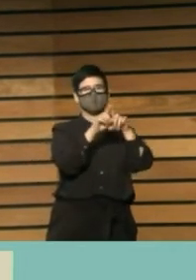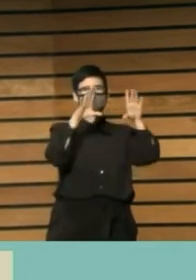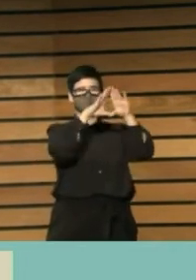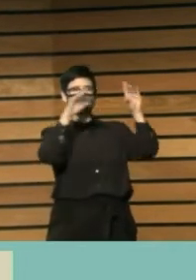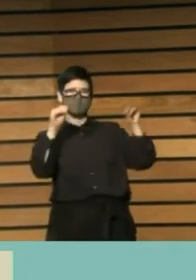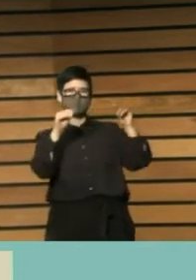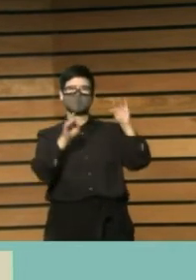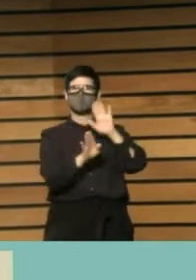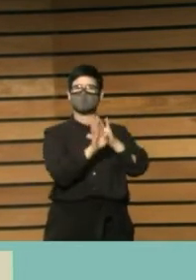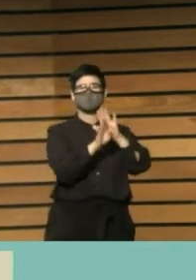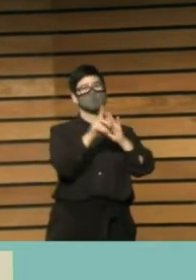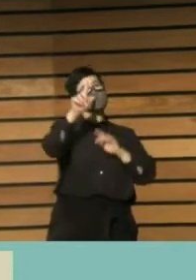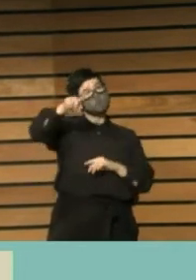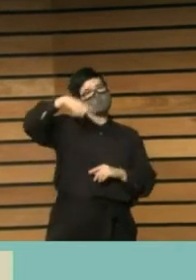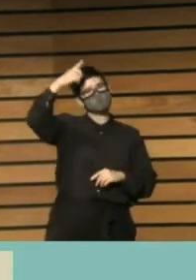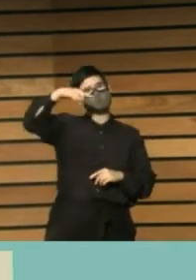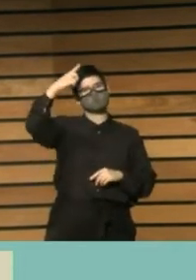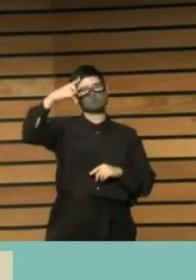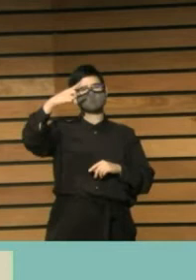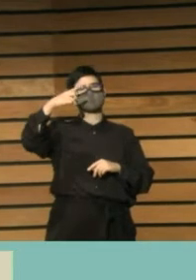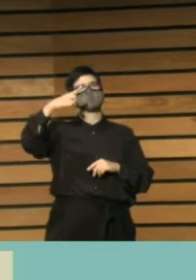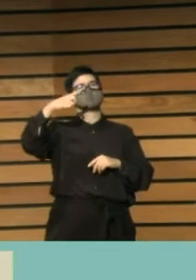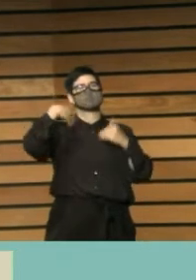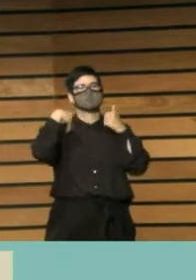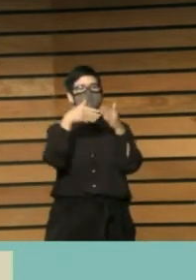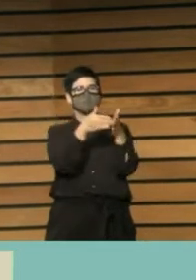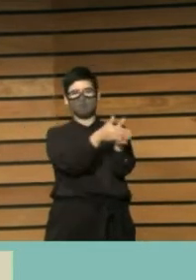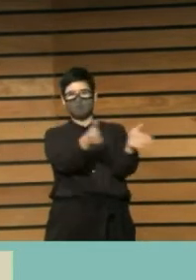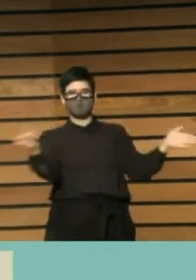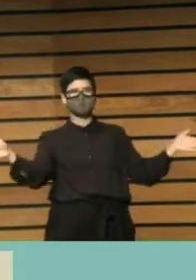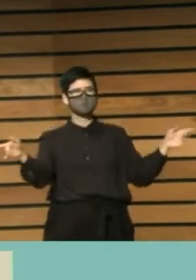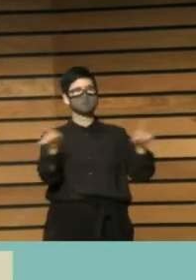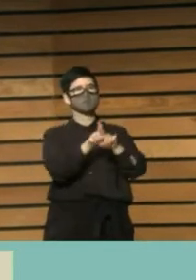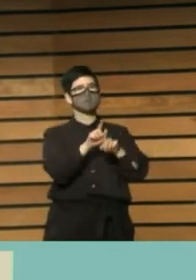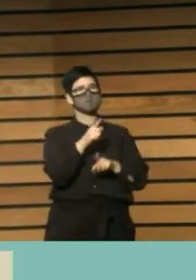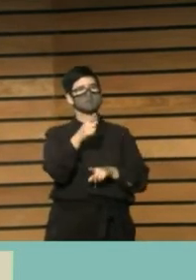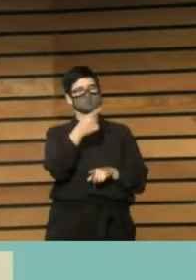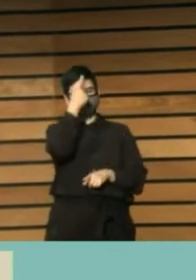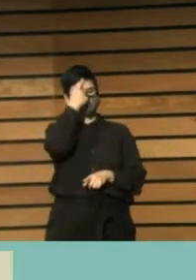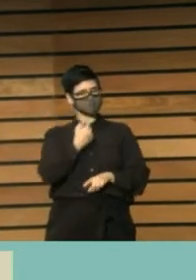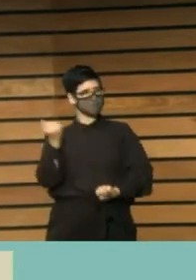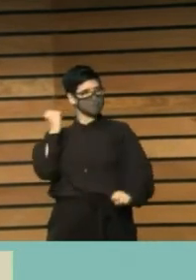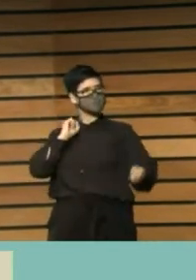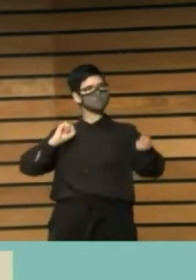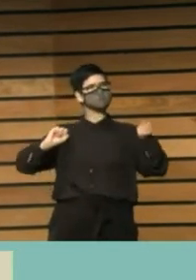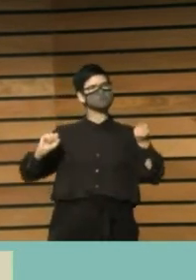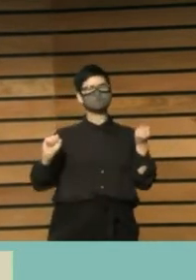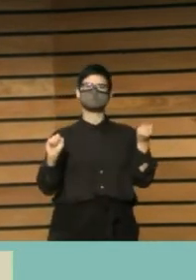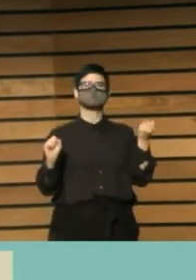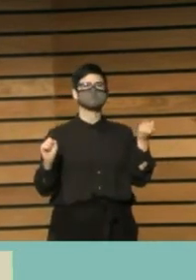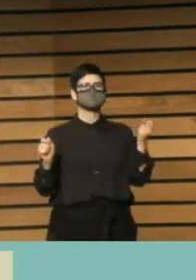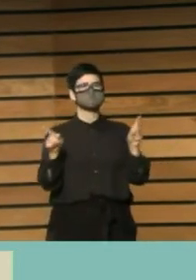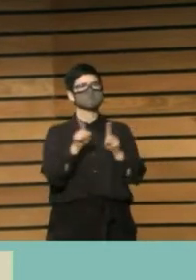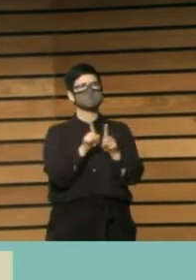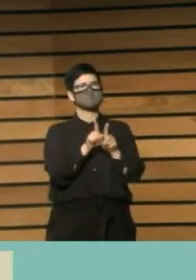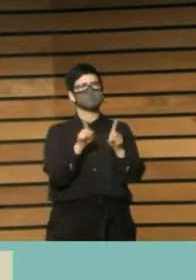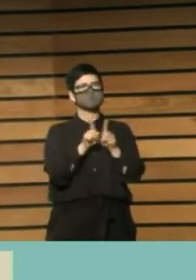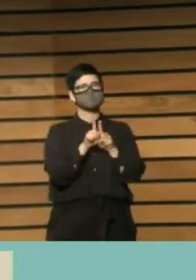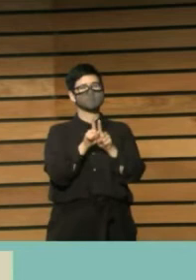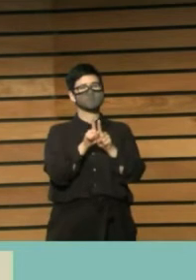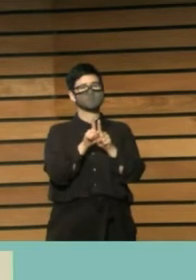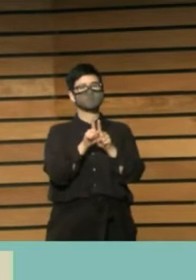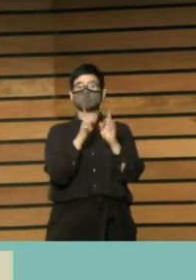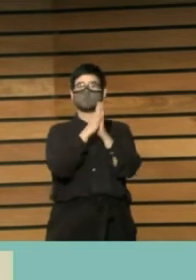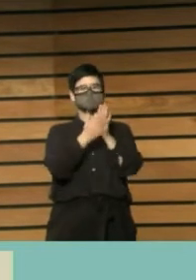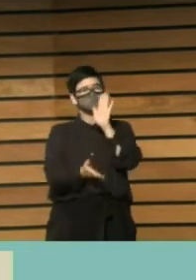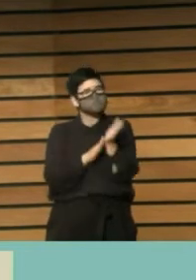llamada cultura de lo open, una predisposición, una actitud que ha convertido las publicaciones, los